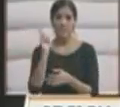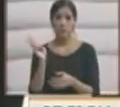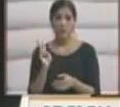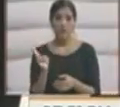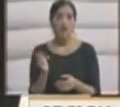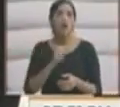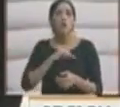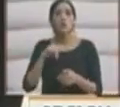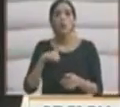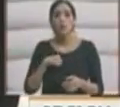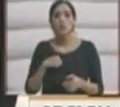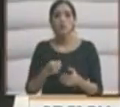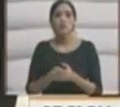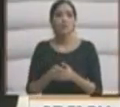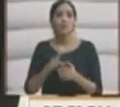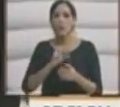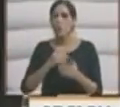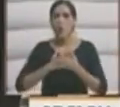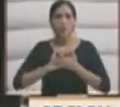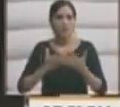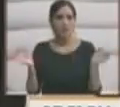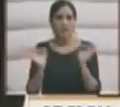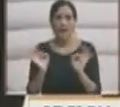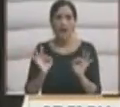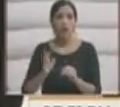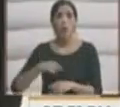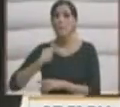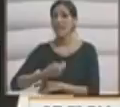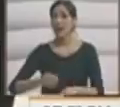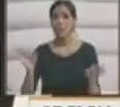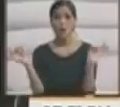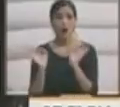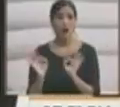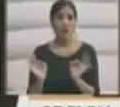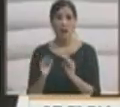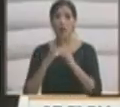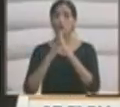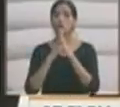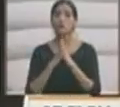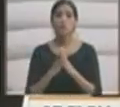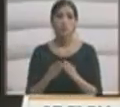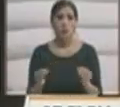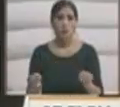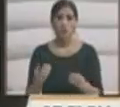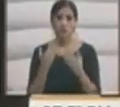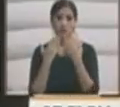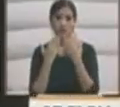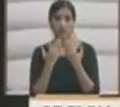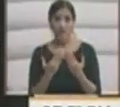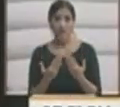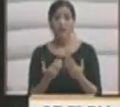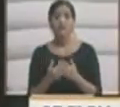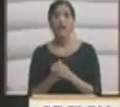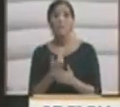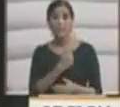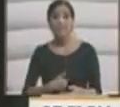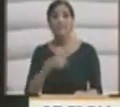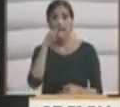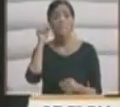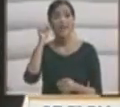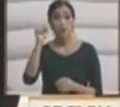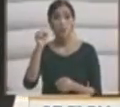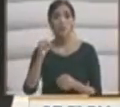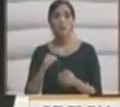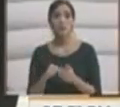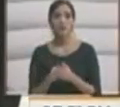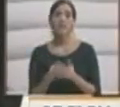no nos ofrecieron nada. Nosotros no pagamos nada. Todo fue gracias al presidente Maduro, que